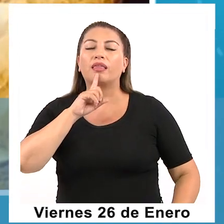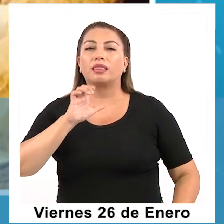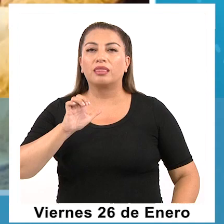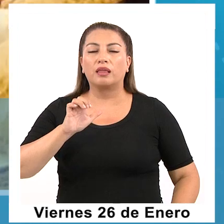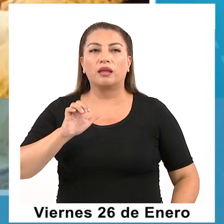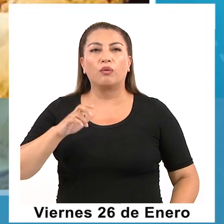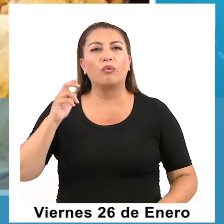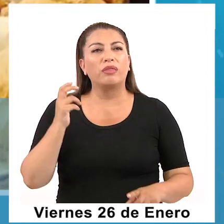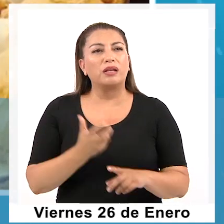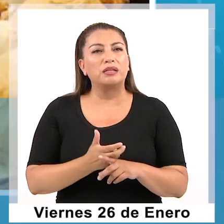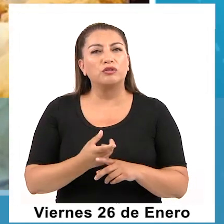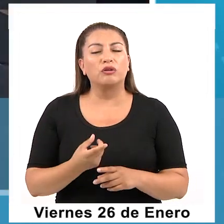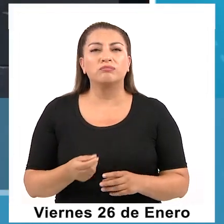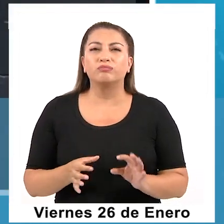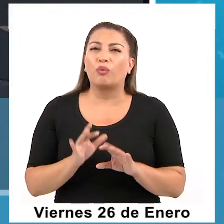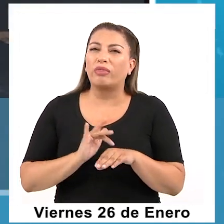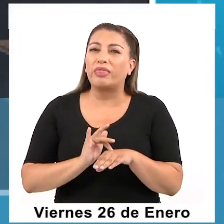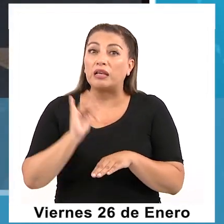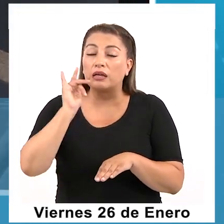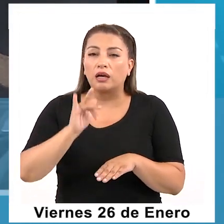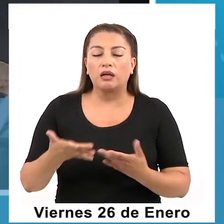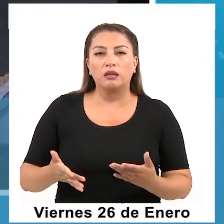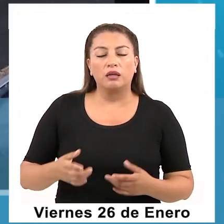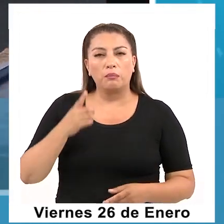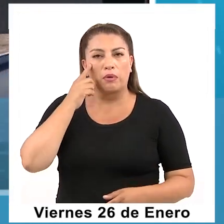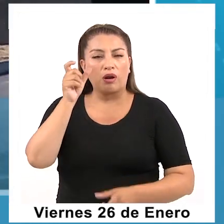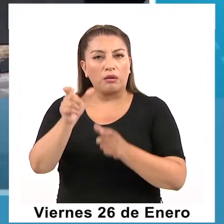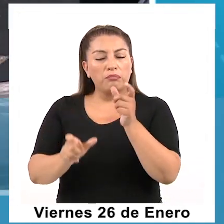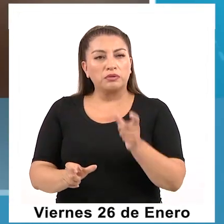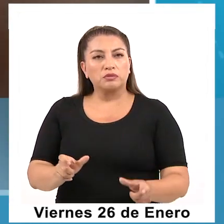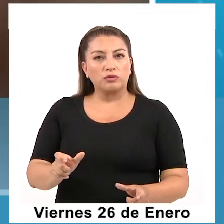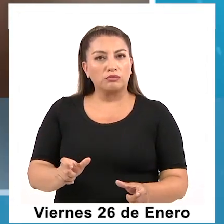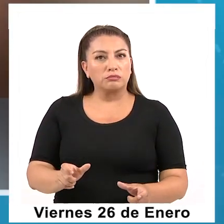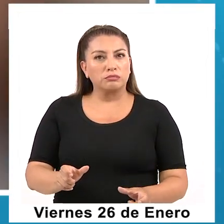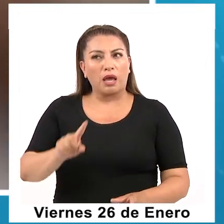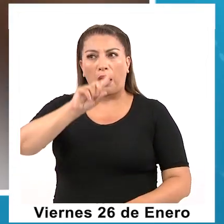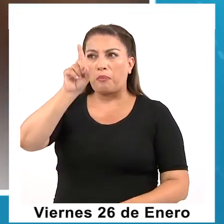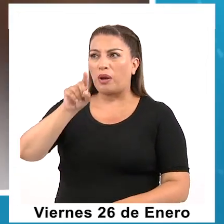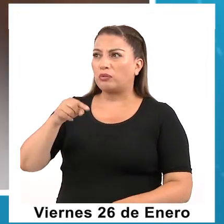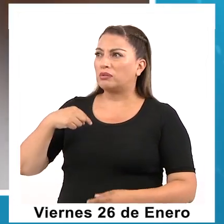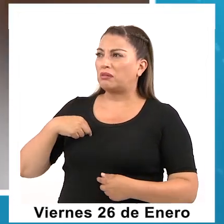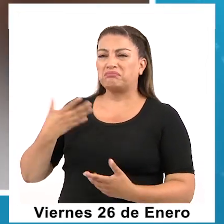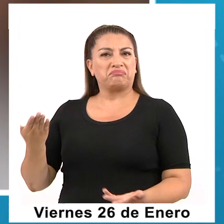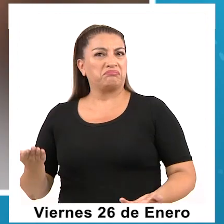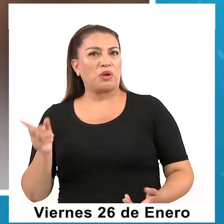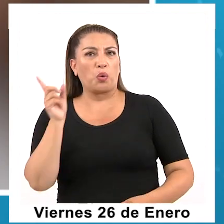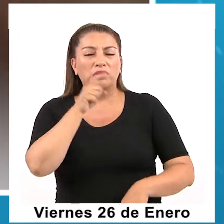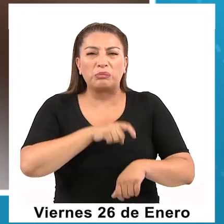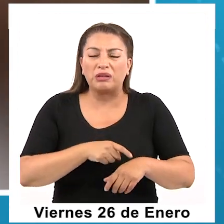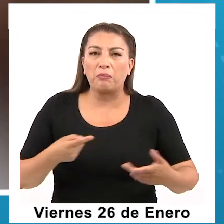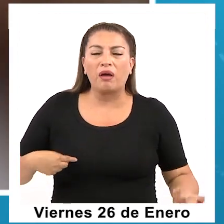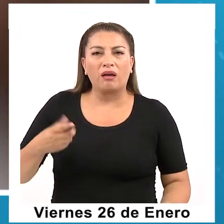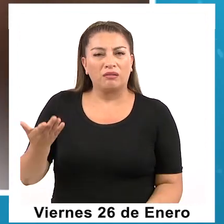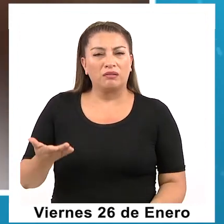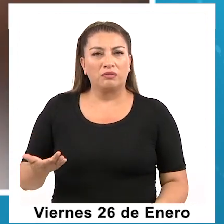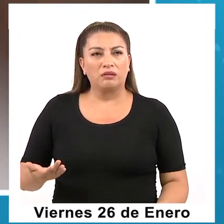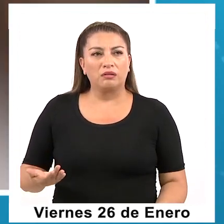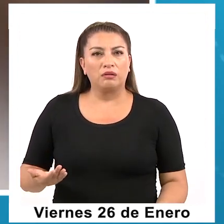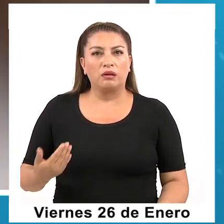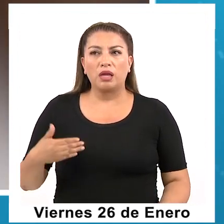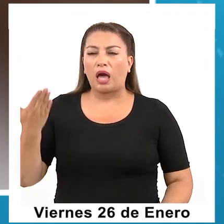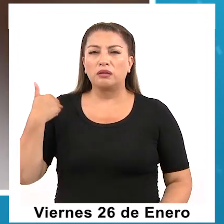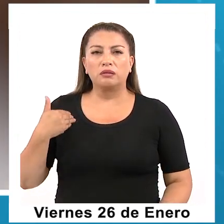delitos de alta complejidad y todo lo demás. Y la gente, yo creo que es una de las preguntas que más se ha dado en el país en el último tiempo, dice, ¿y por qué no tuvo